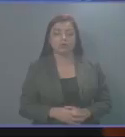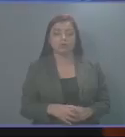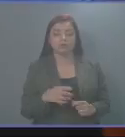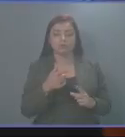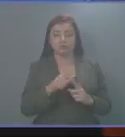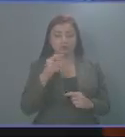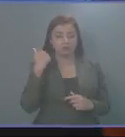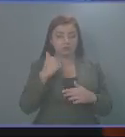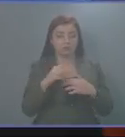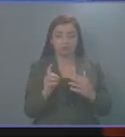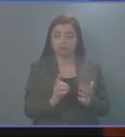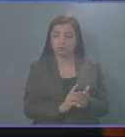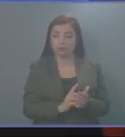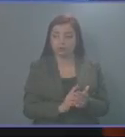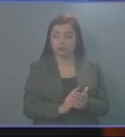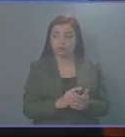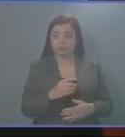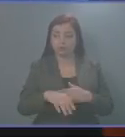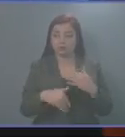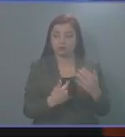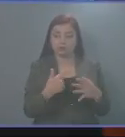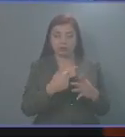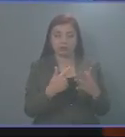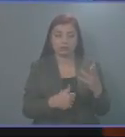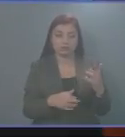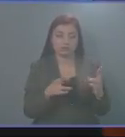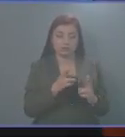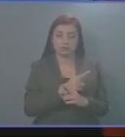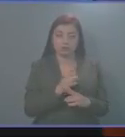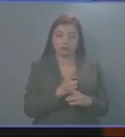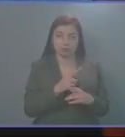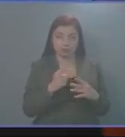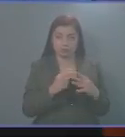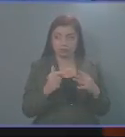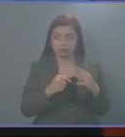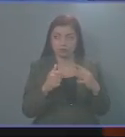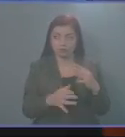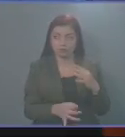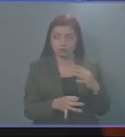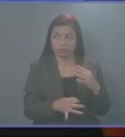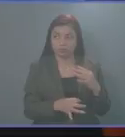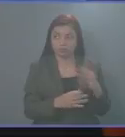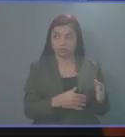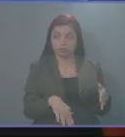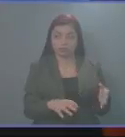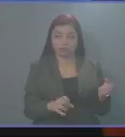Iniciativa de varios diputados en el sentido se reforme la Ley de Garantías Mobiliarias.